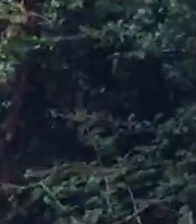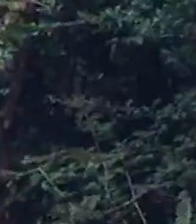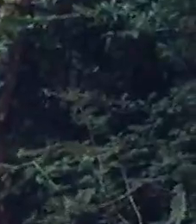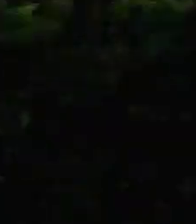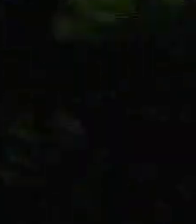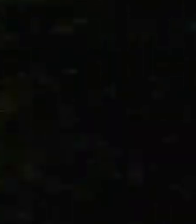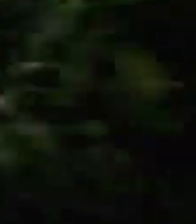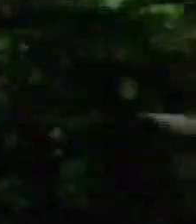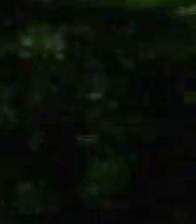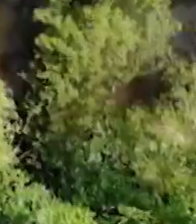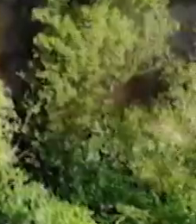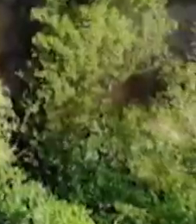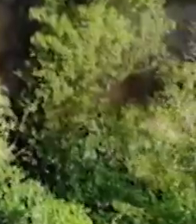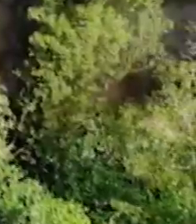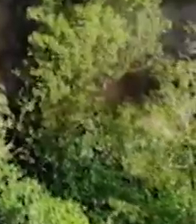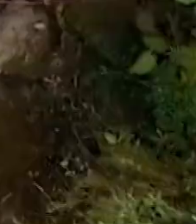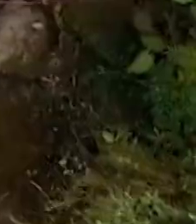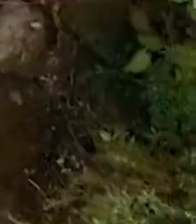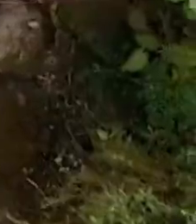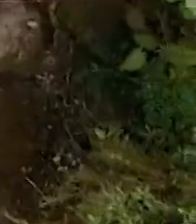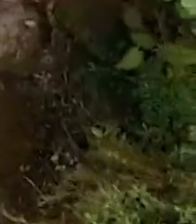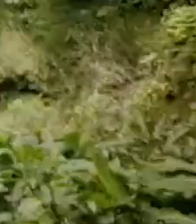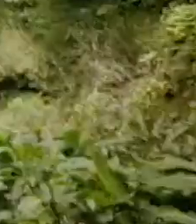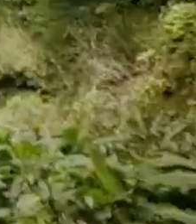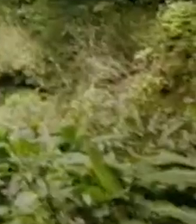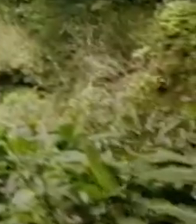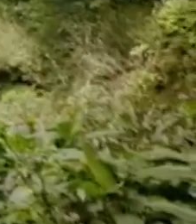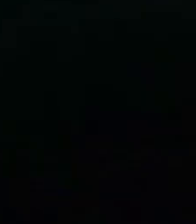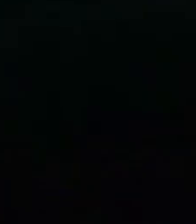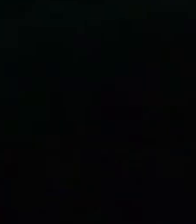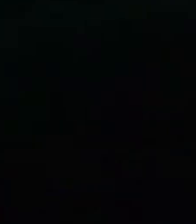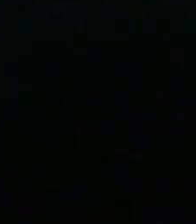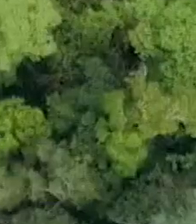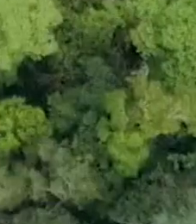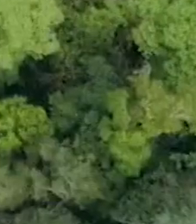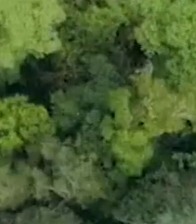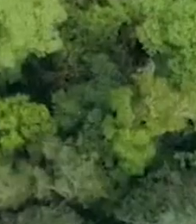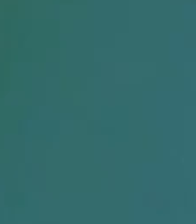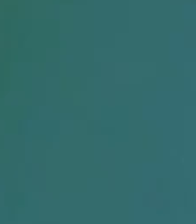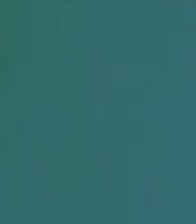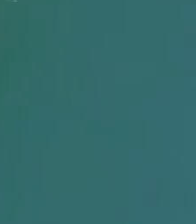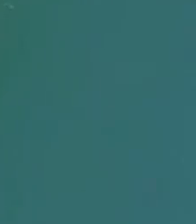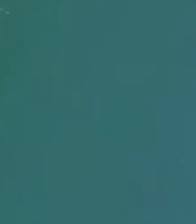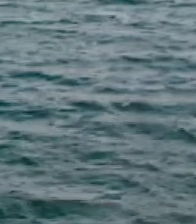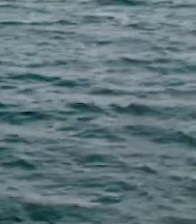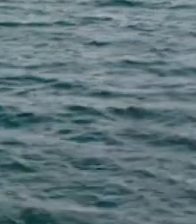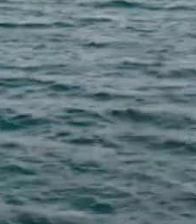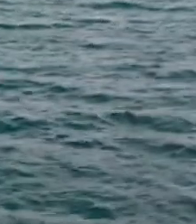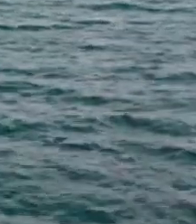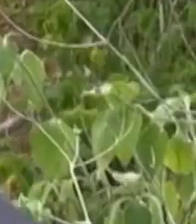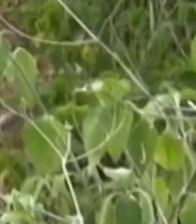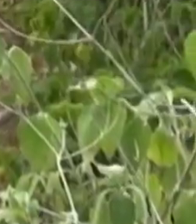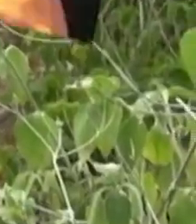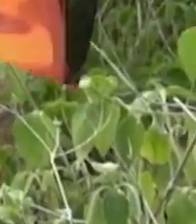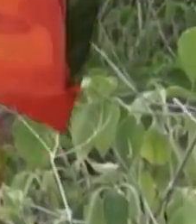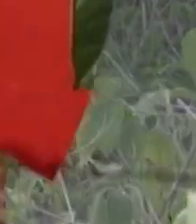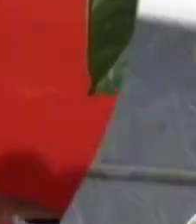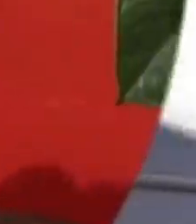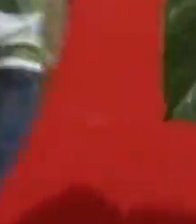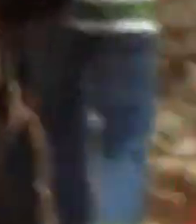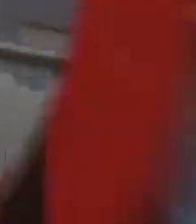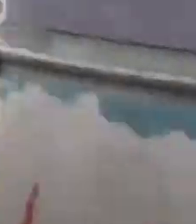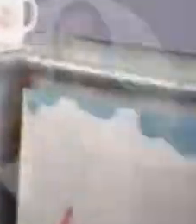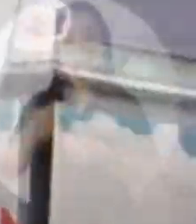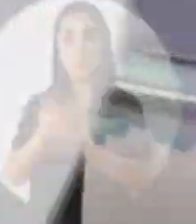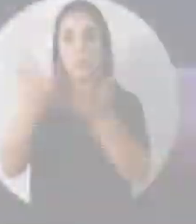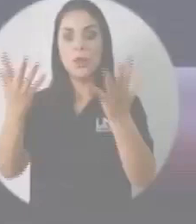por Costa Rica. Entre todos, cuidémonos juntos. Ingresa a vamosaturistear.com. Hola, ¿qué tal? Las